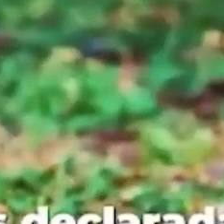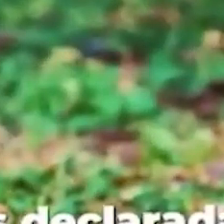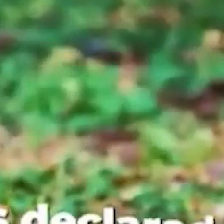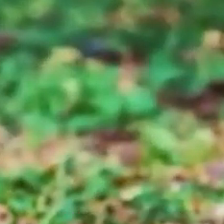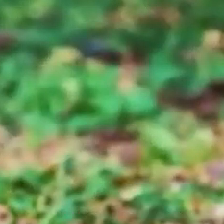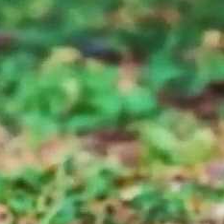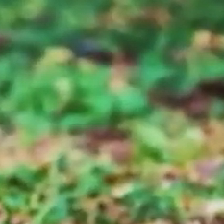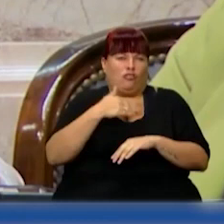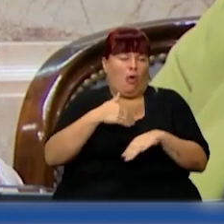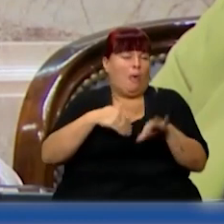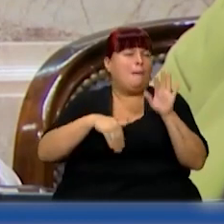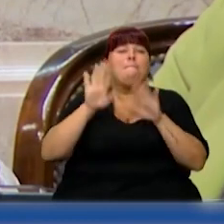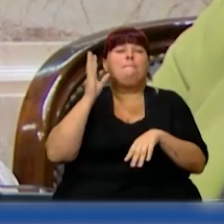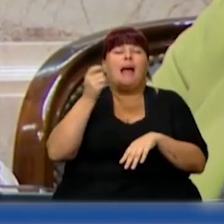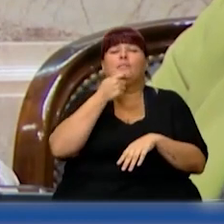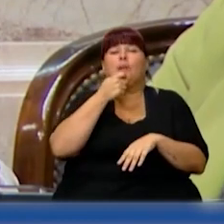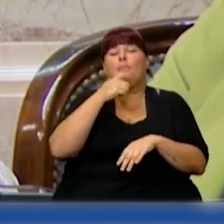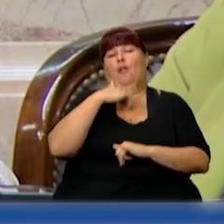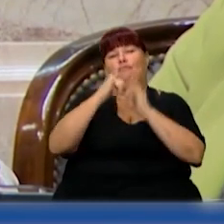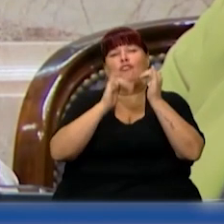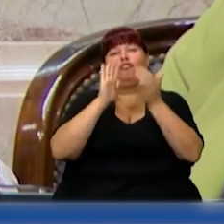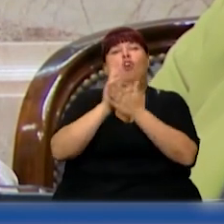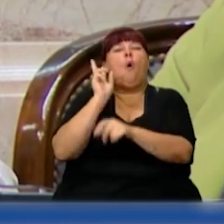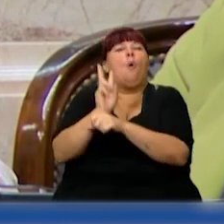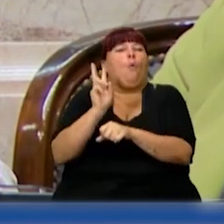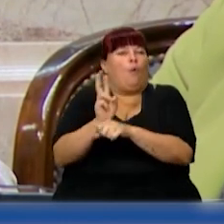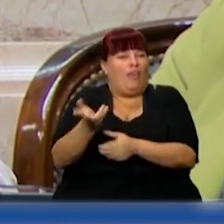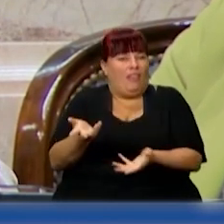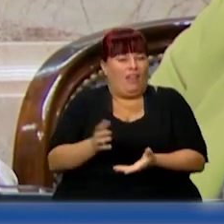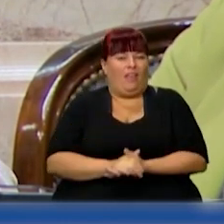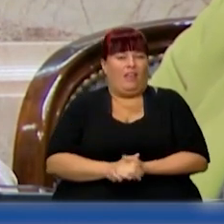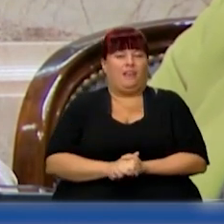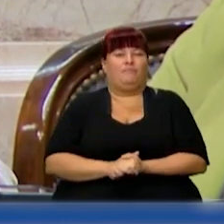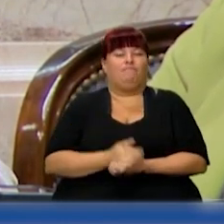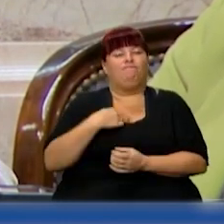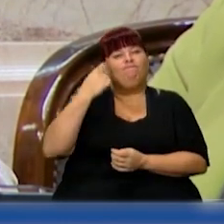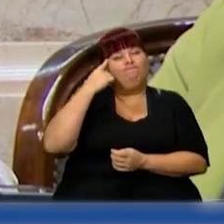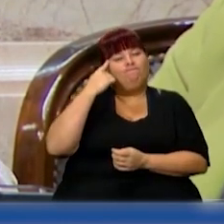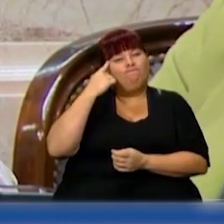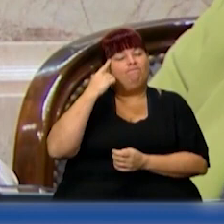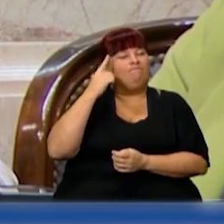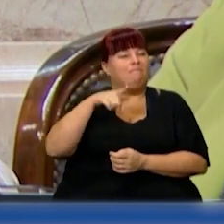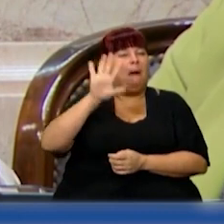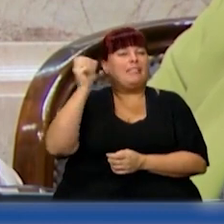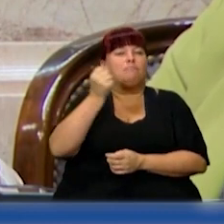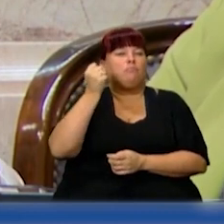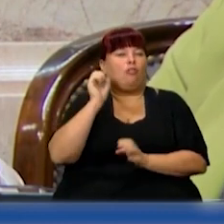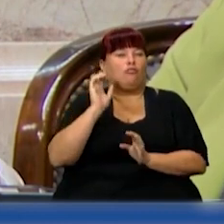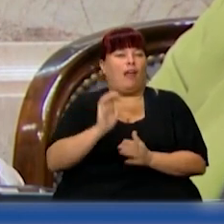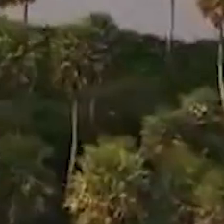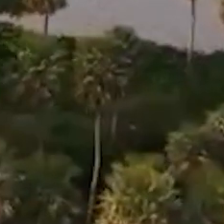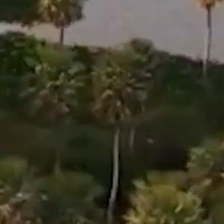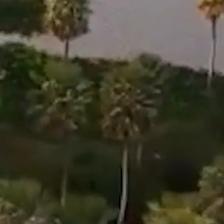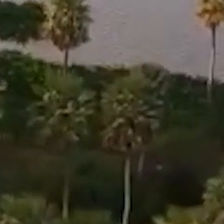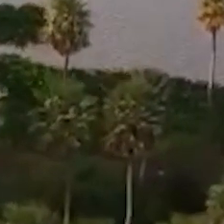los aspectos y sobre todo cuando hablamos de preservación, que creo que es lo más